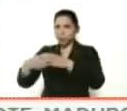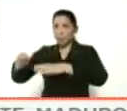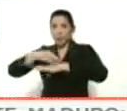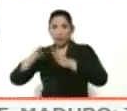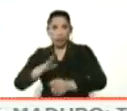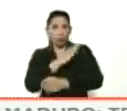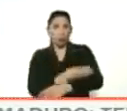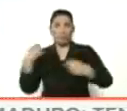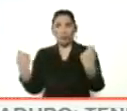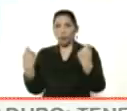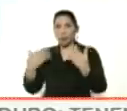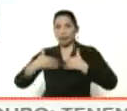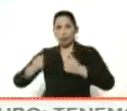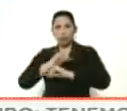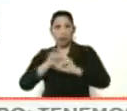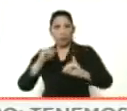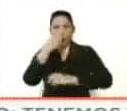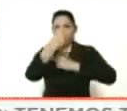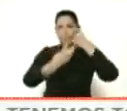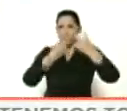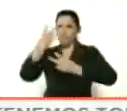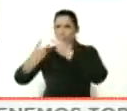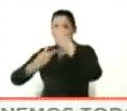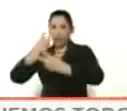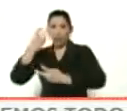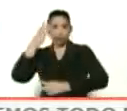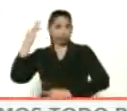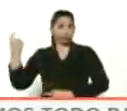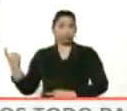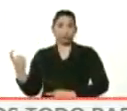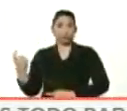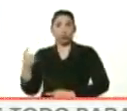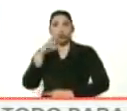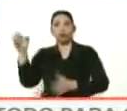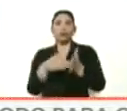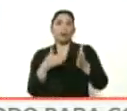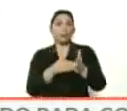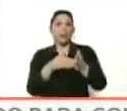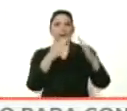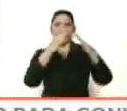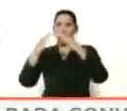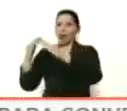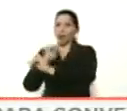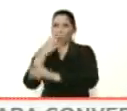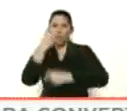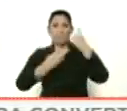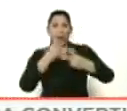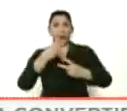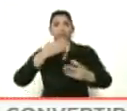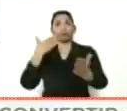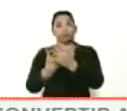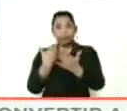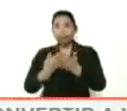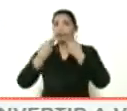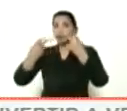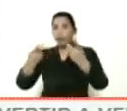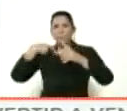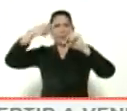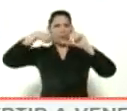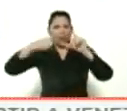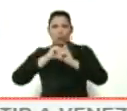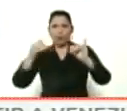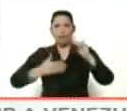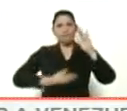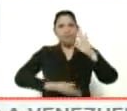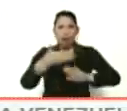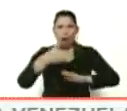Popular para la Salud, ya habían visitado, imagínate tú, 200.000 viviendas. Hay muchísimos testimonios, muchísimos videos. Se va a la